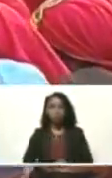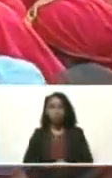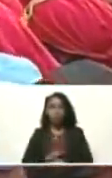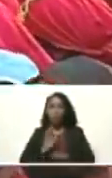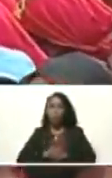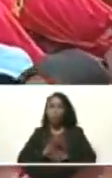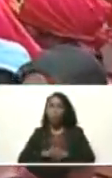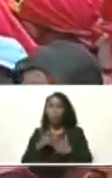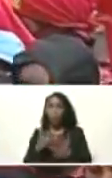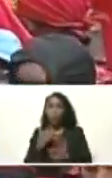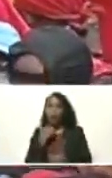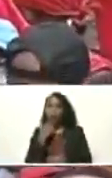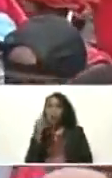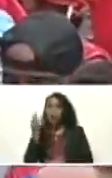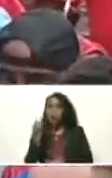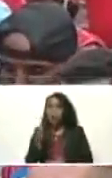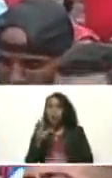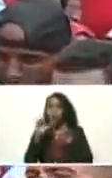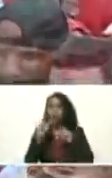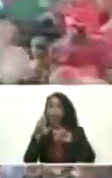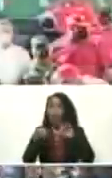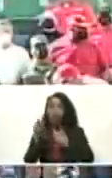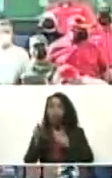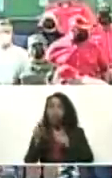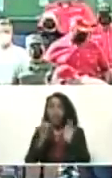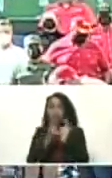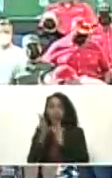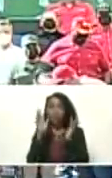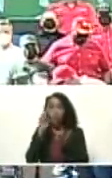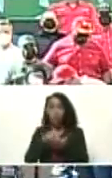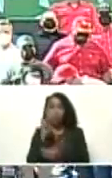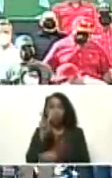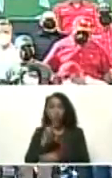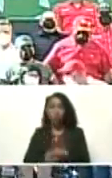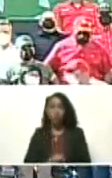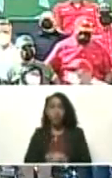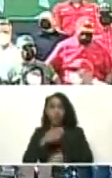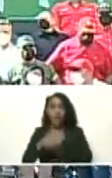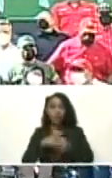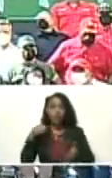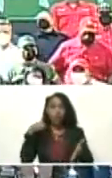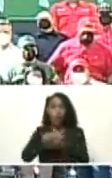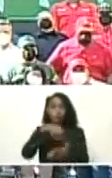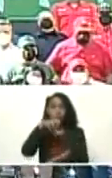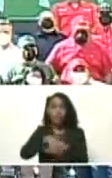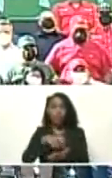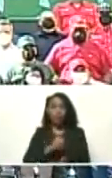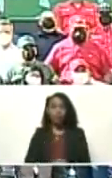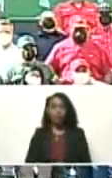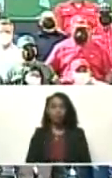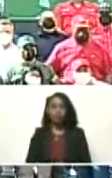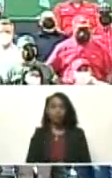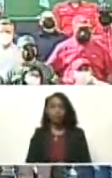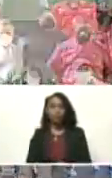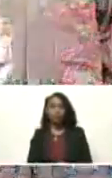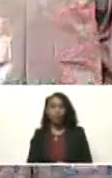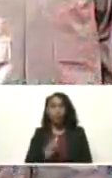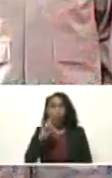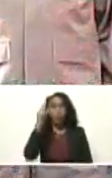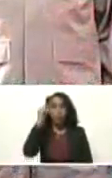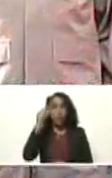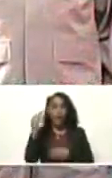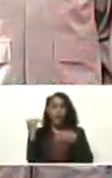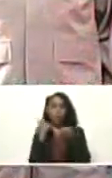Porque sí es verdad que el 11 y 12 de abril 2002 hubo un golpe de Estado. Un día como